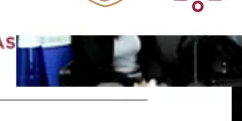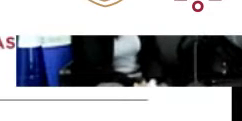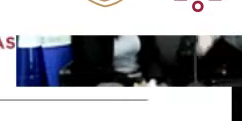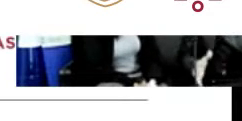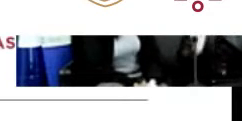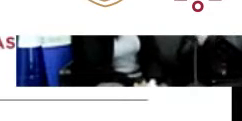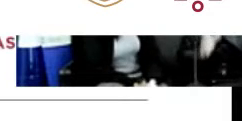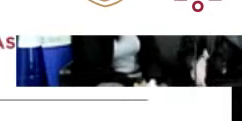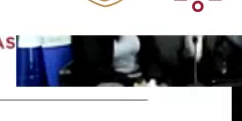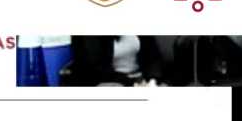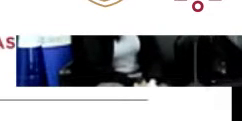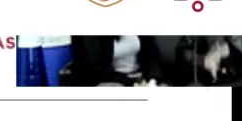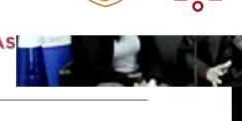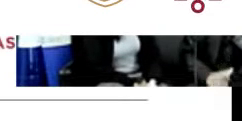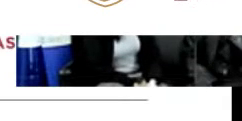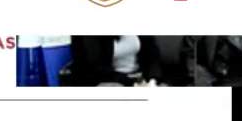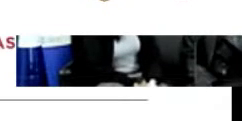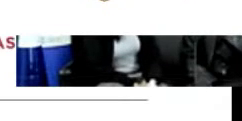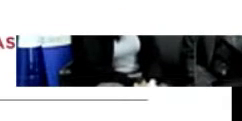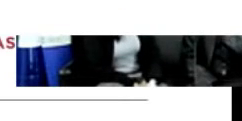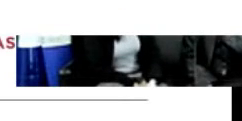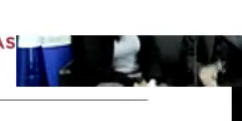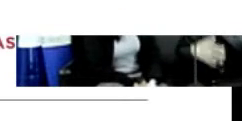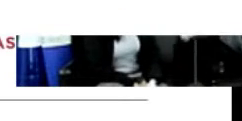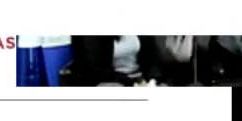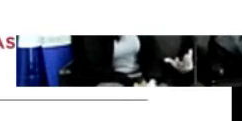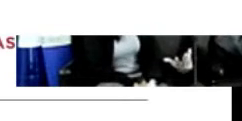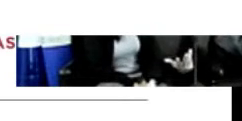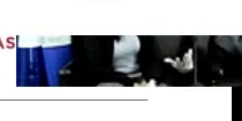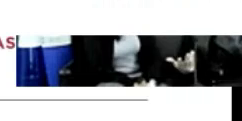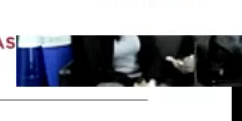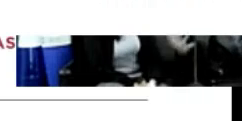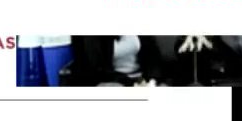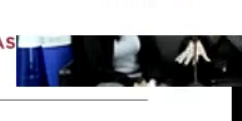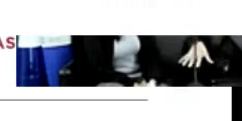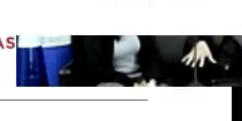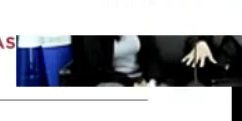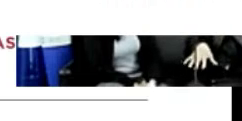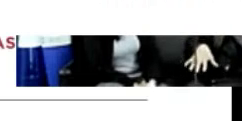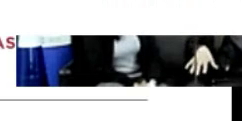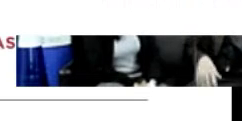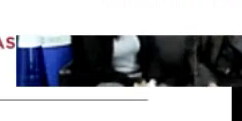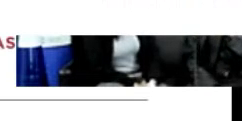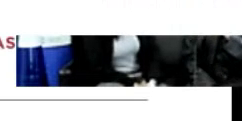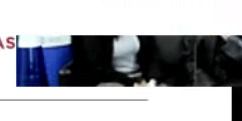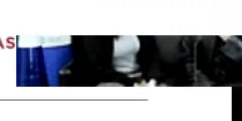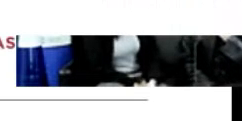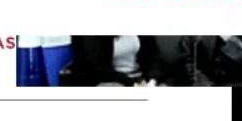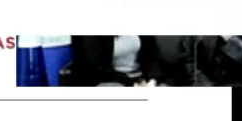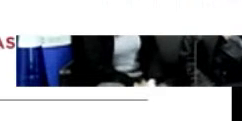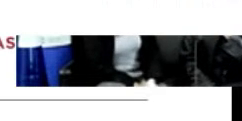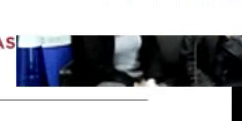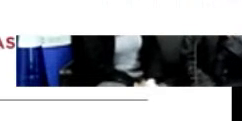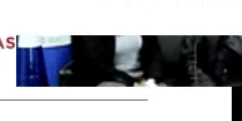a motivar a la persona para pegarse al tratamiento, evitar la deserción, por eso son breves.